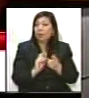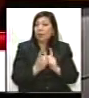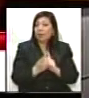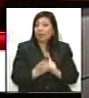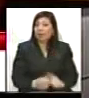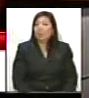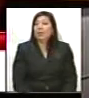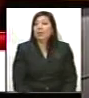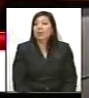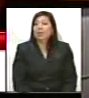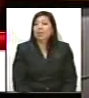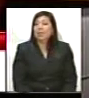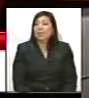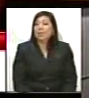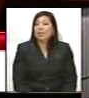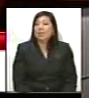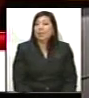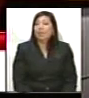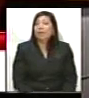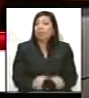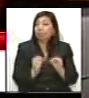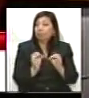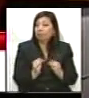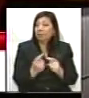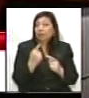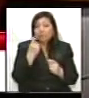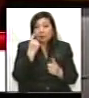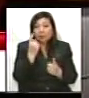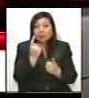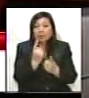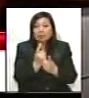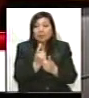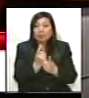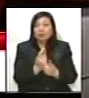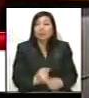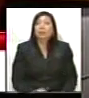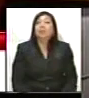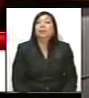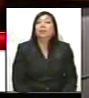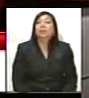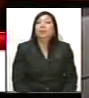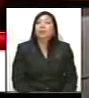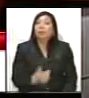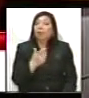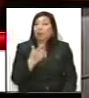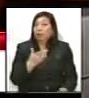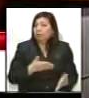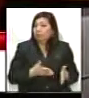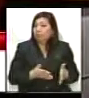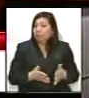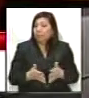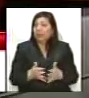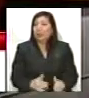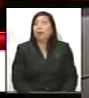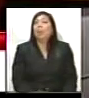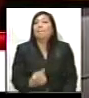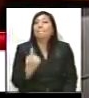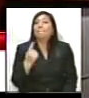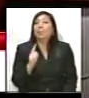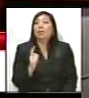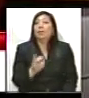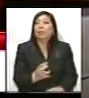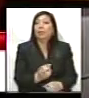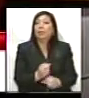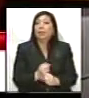climático correcto conocimiento del comportamiento hidrológico y lo geológico para la